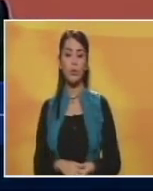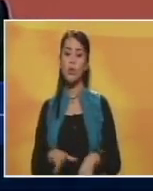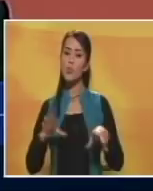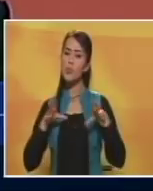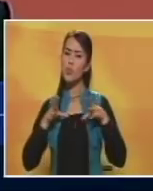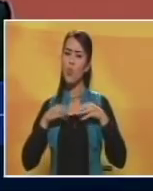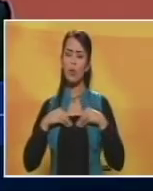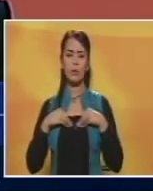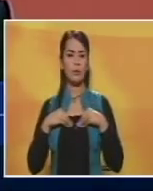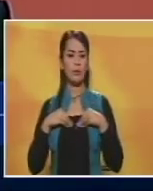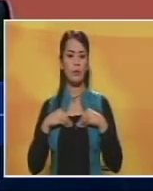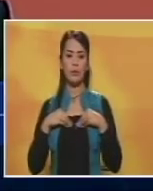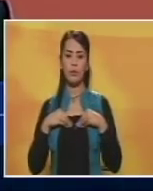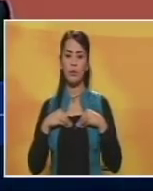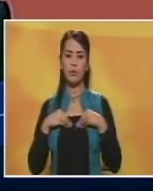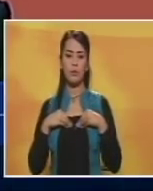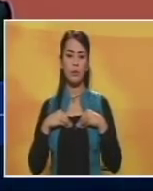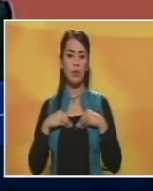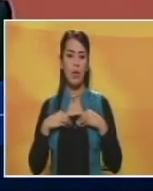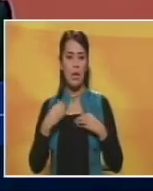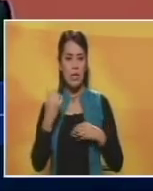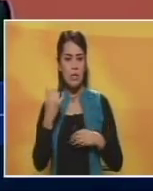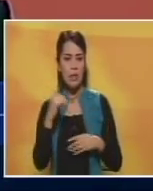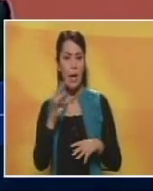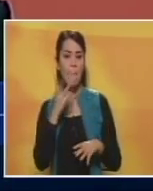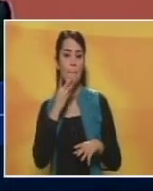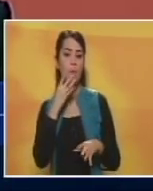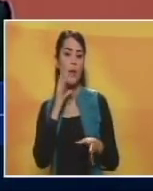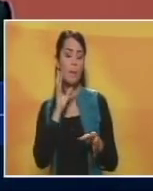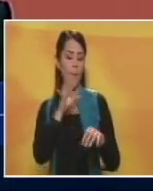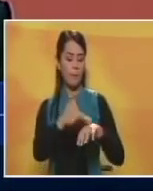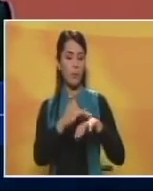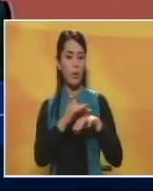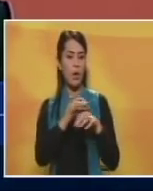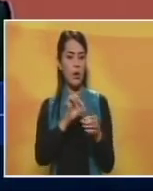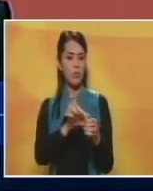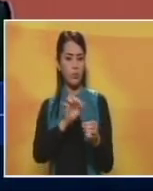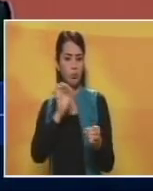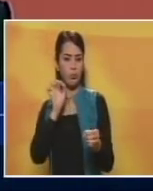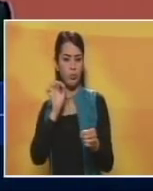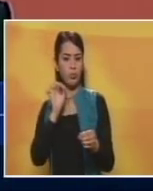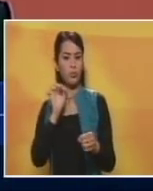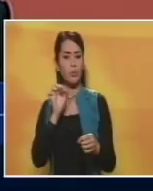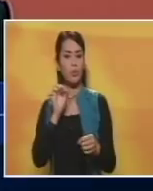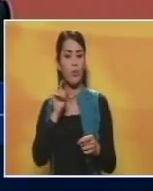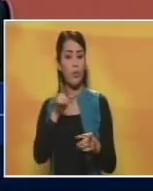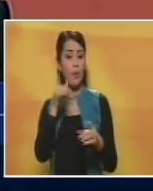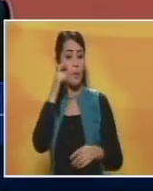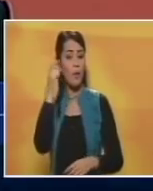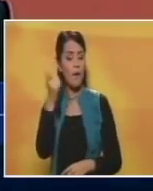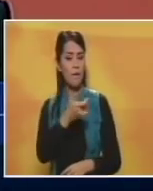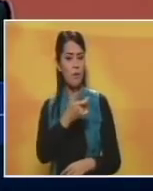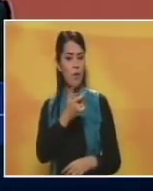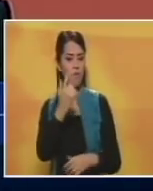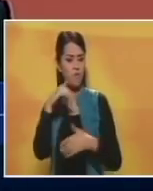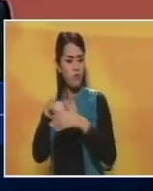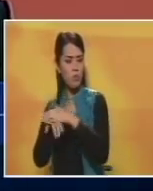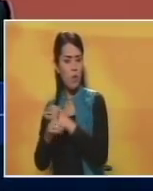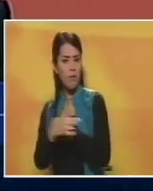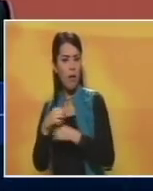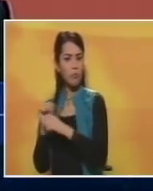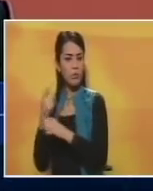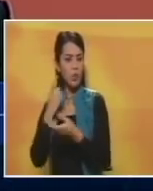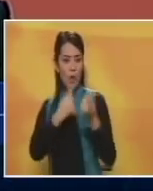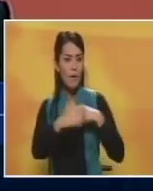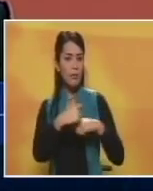bajo ninguna manera que hayan retirado el producto de la carne del pueblo. No aceptamos. Y hacemos